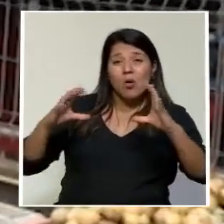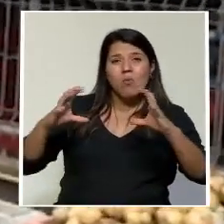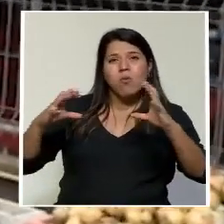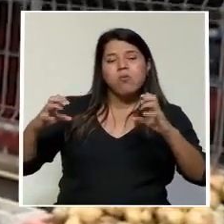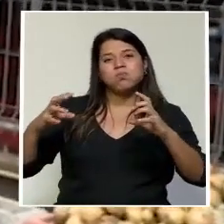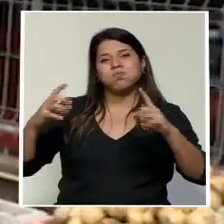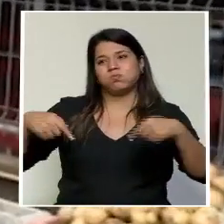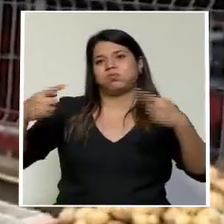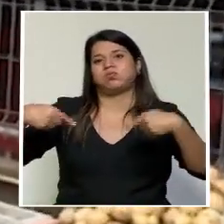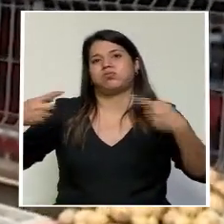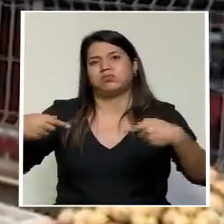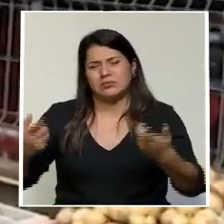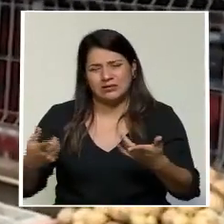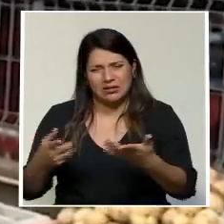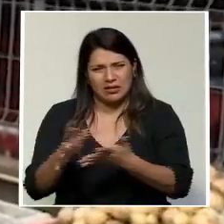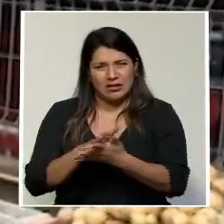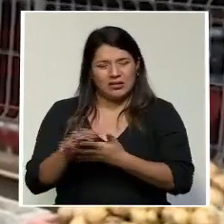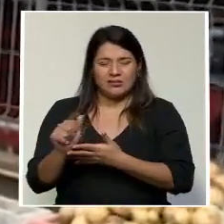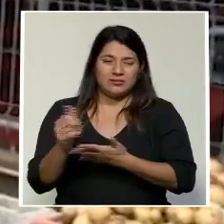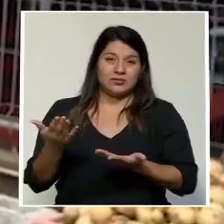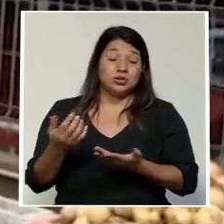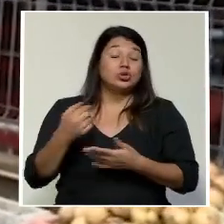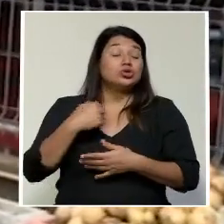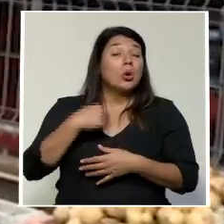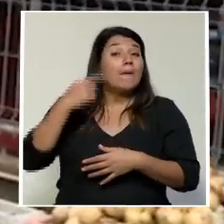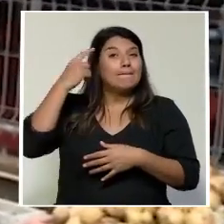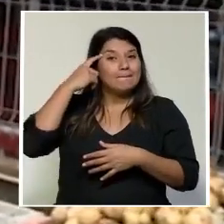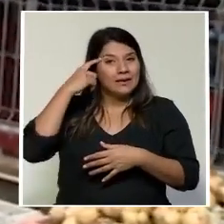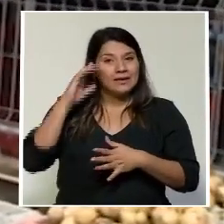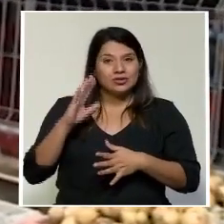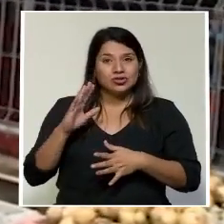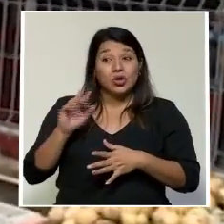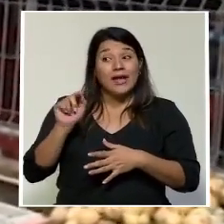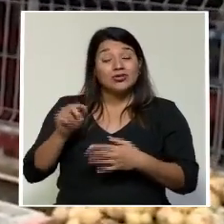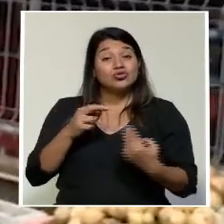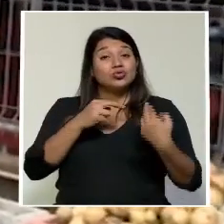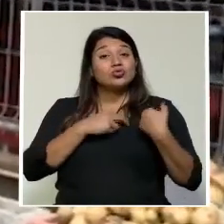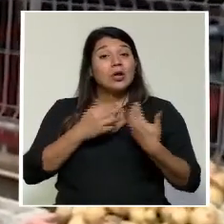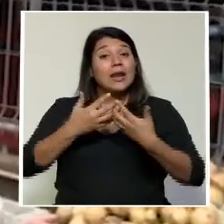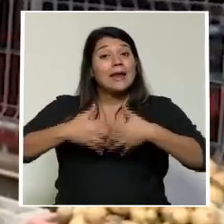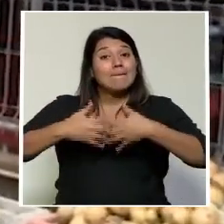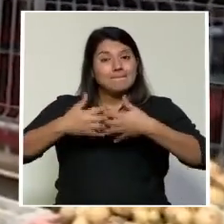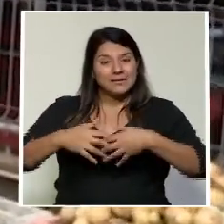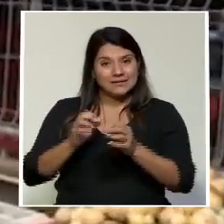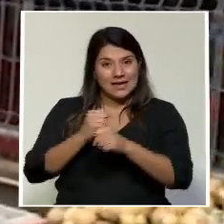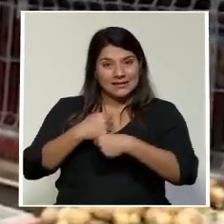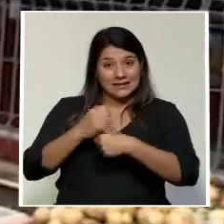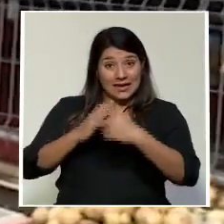todo. Es una falta de consideración, pienso yo, de una constructora de carreteras.